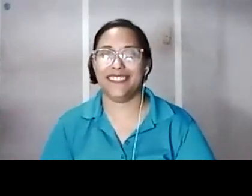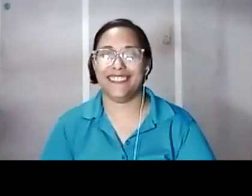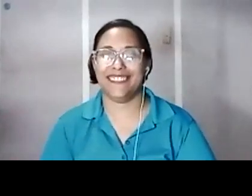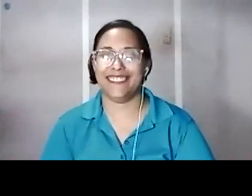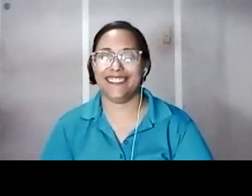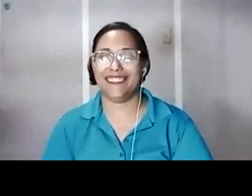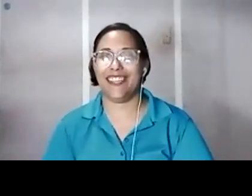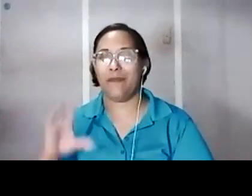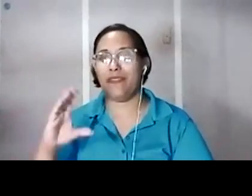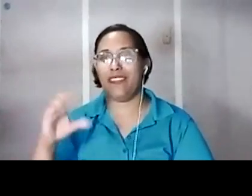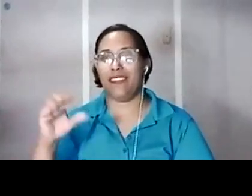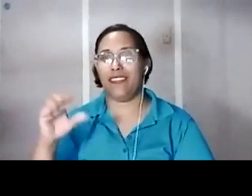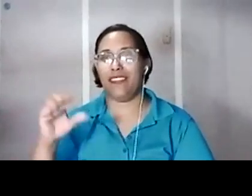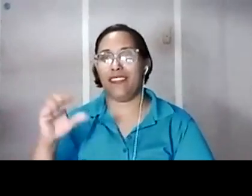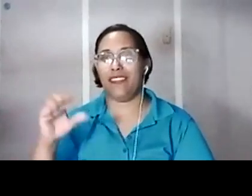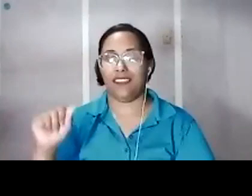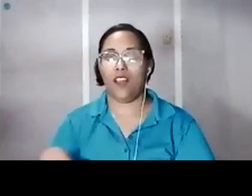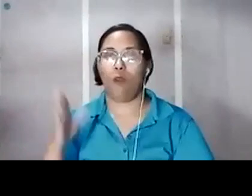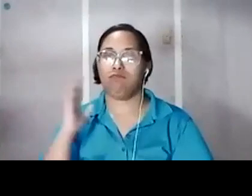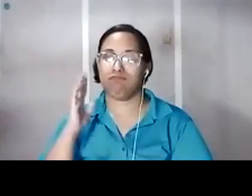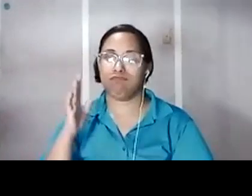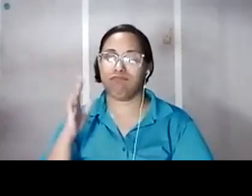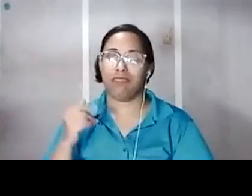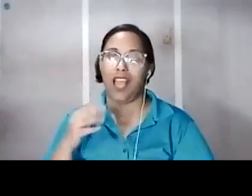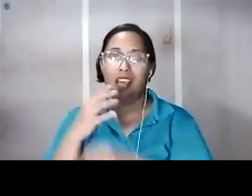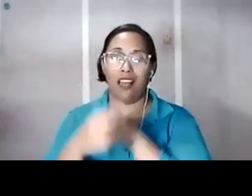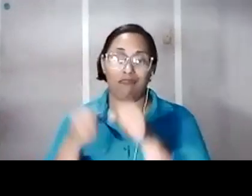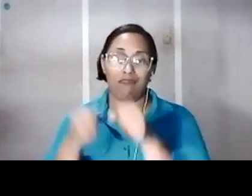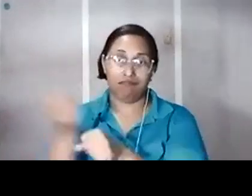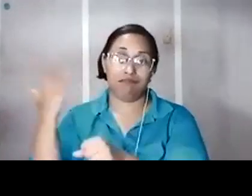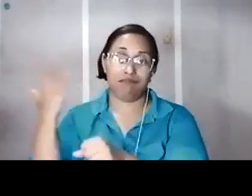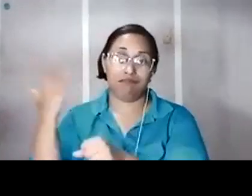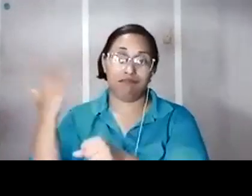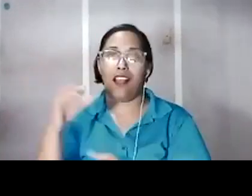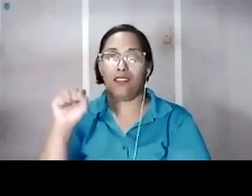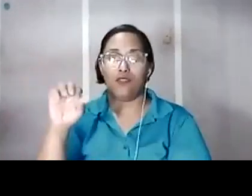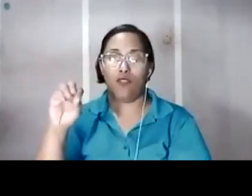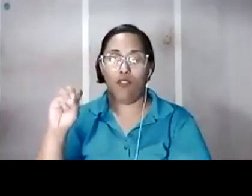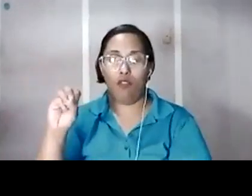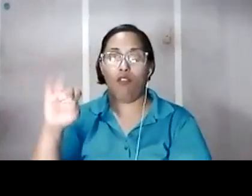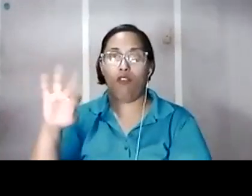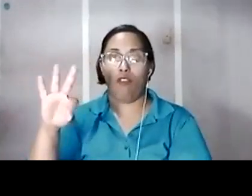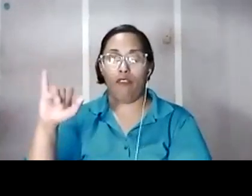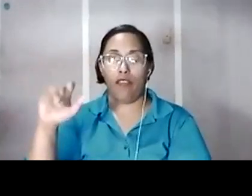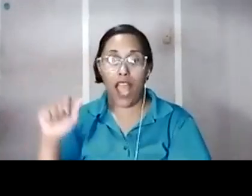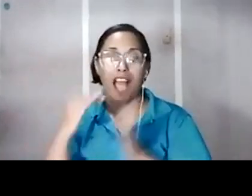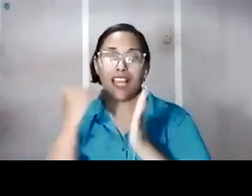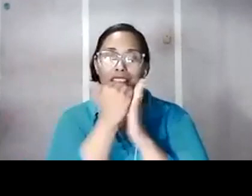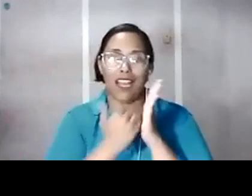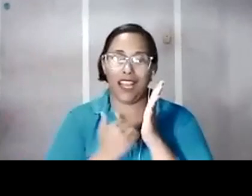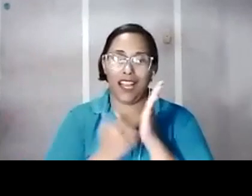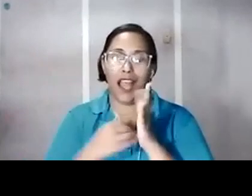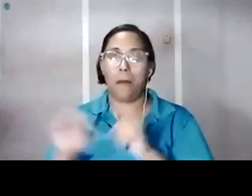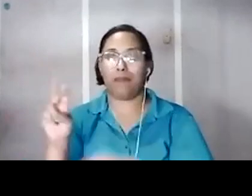César Salcedo ofreció una charla con nosotros el año pasado y la doctora Sofía González está en nuestra lista para el segundo